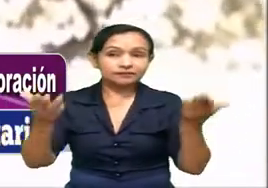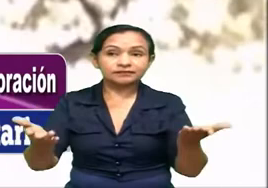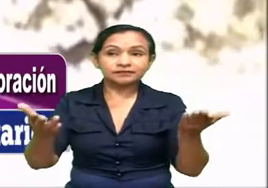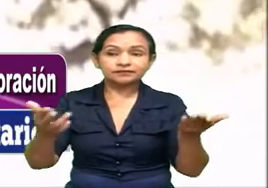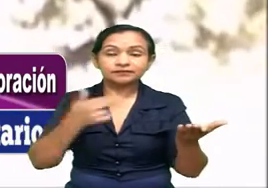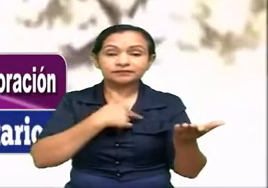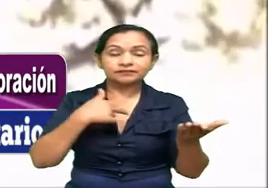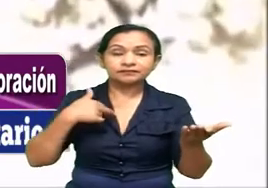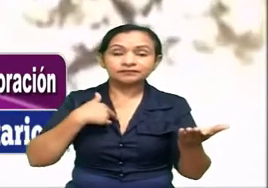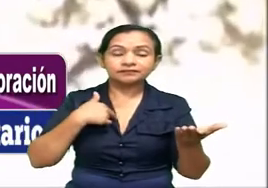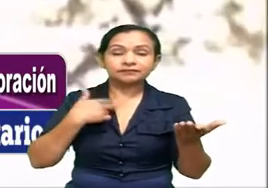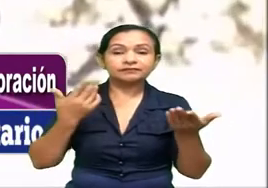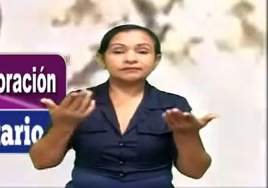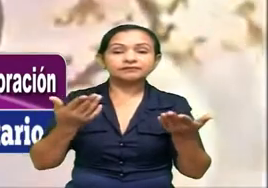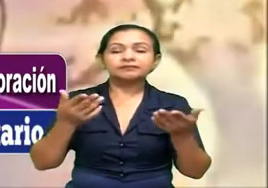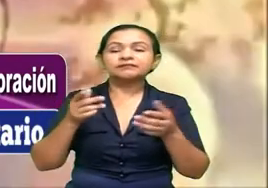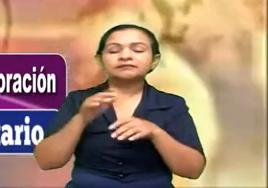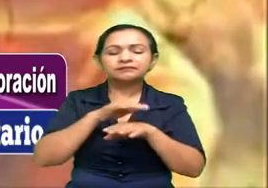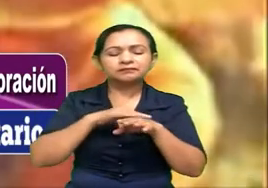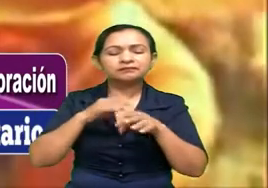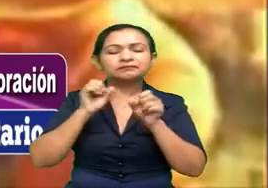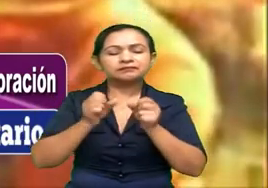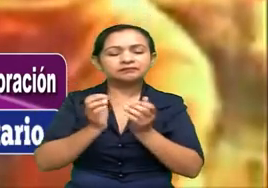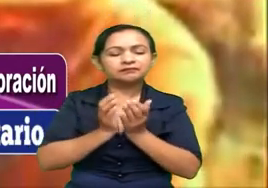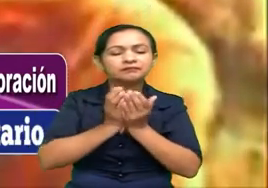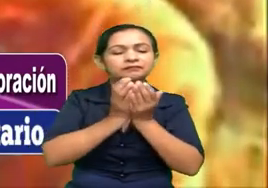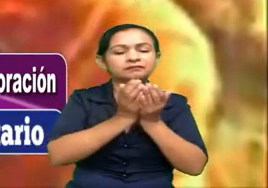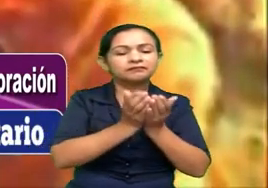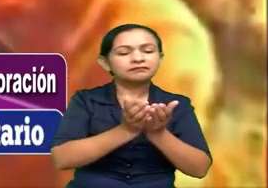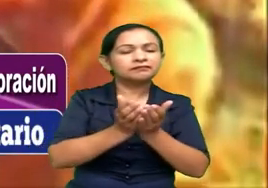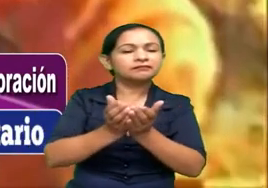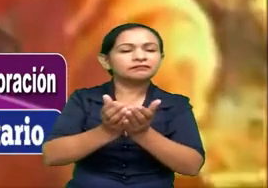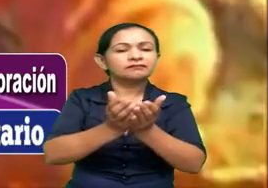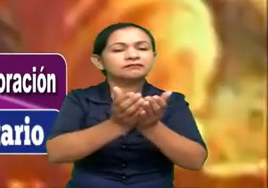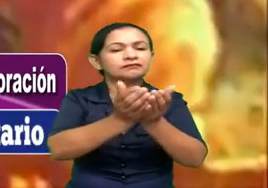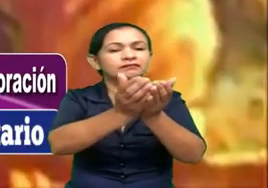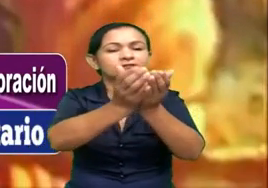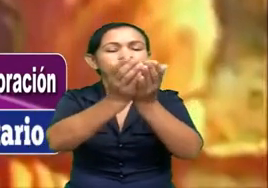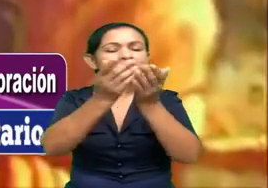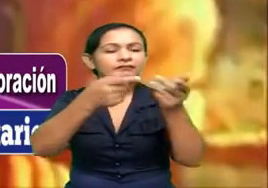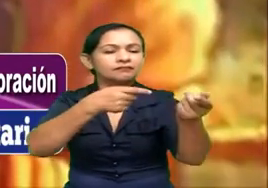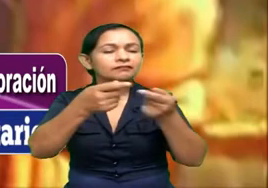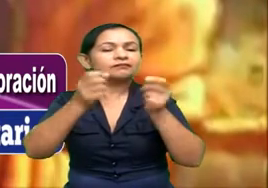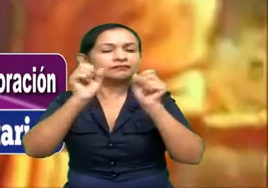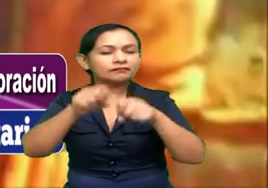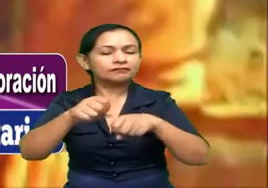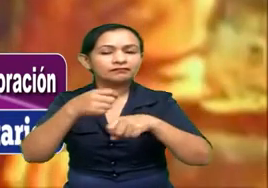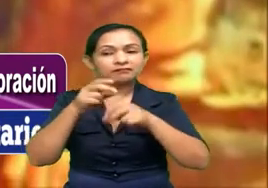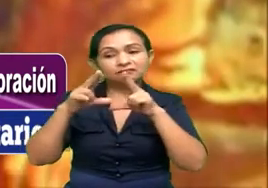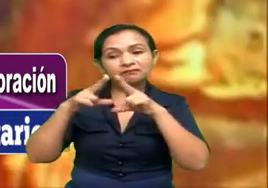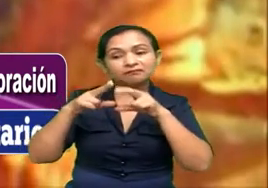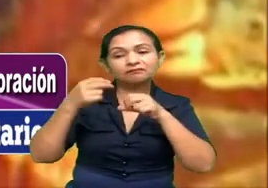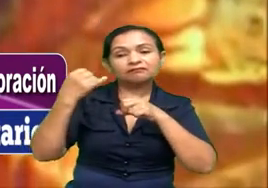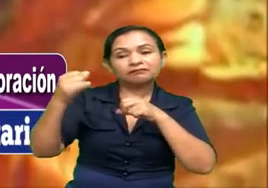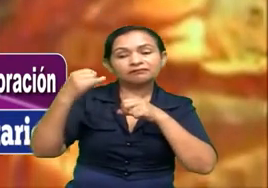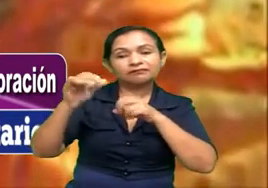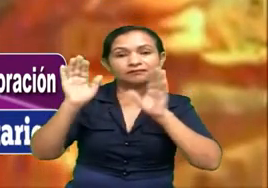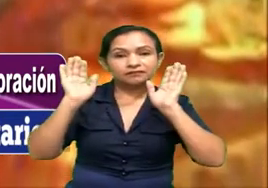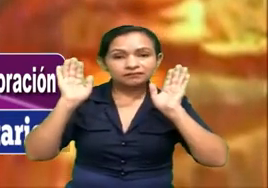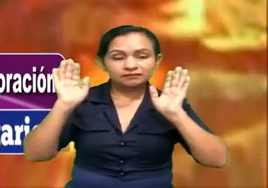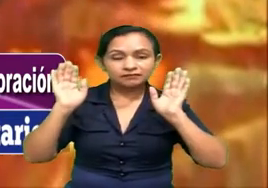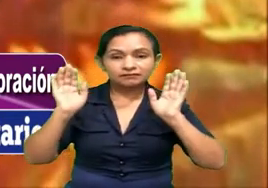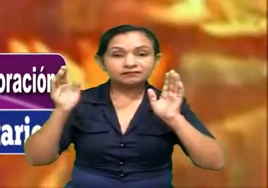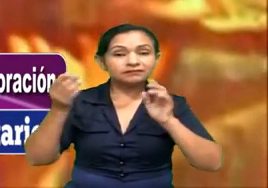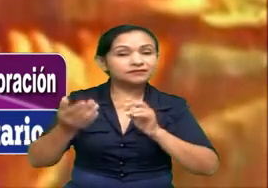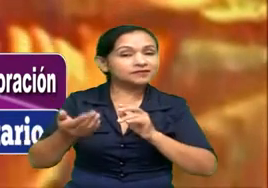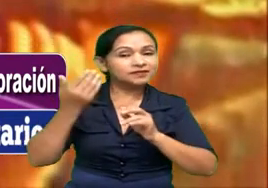se le permita la navegación con fines de comercio. Entonces, esa es la historia de